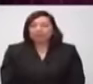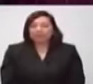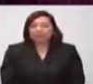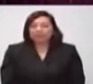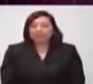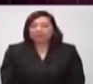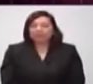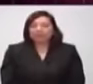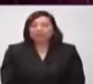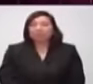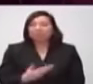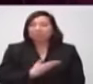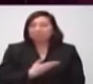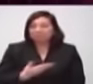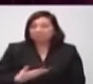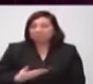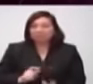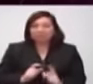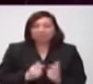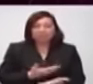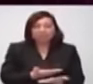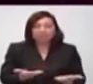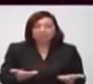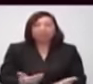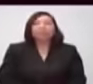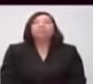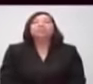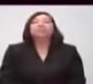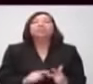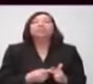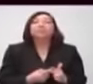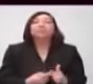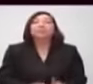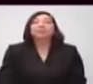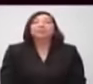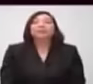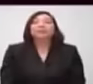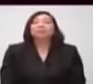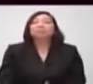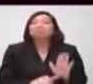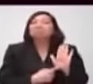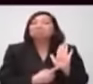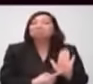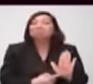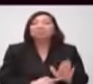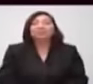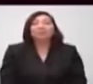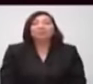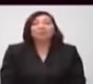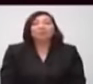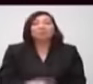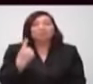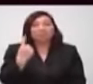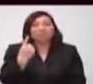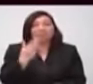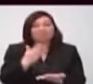Presidente, señores congresistas, vamos a dar inicio a esta presentación que en una primera